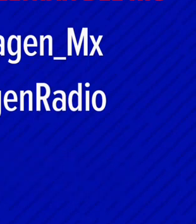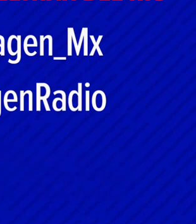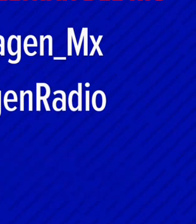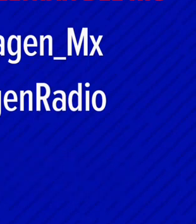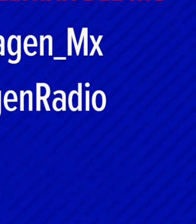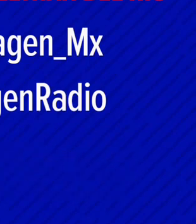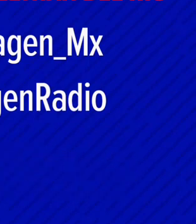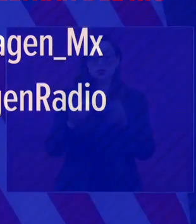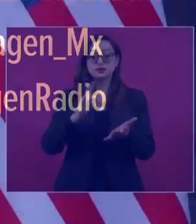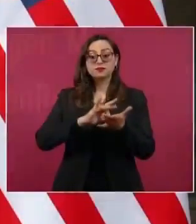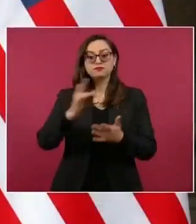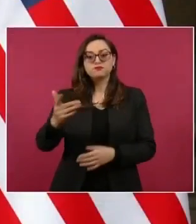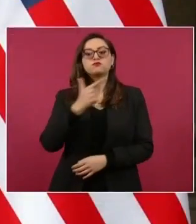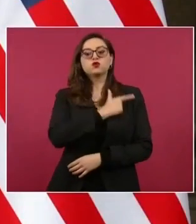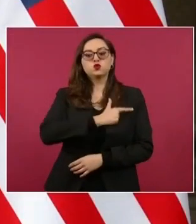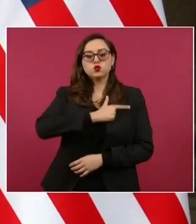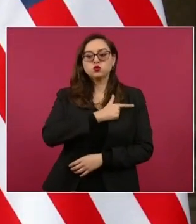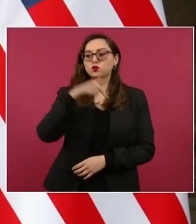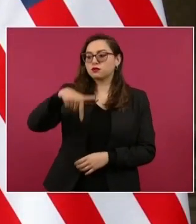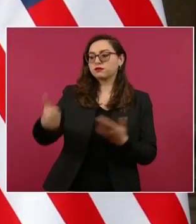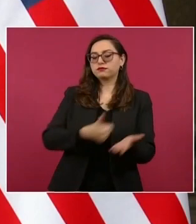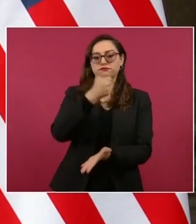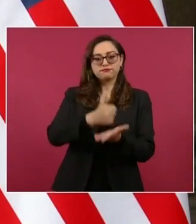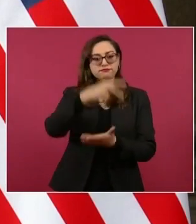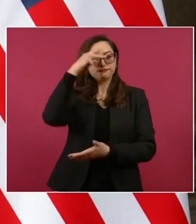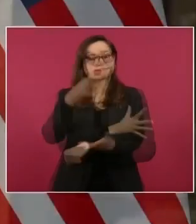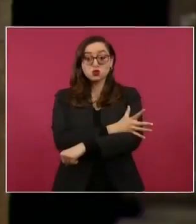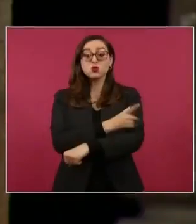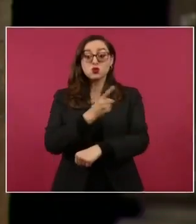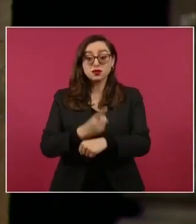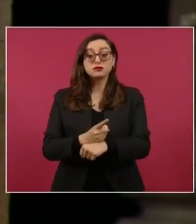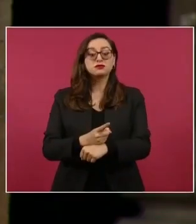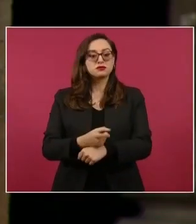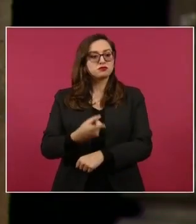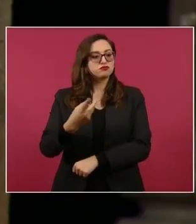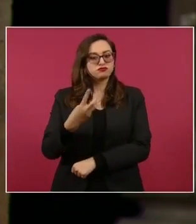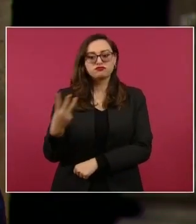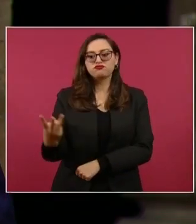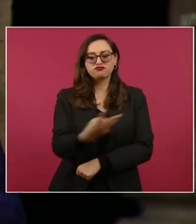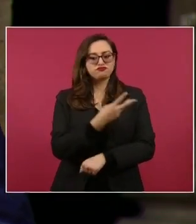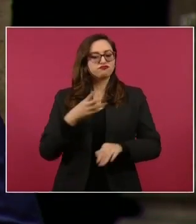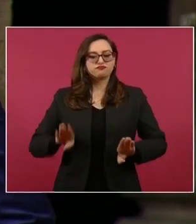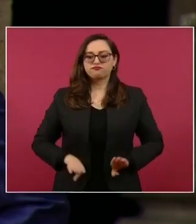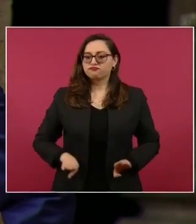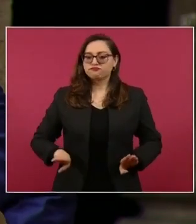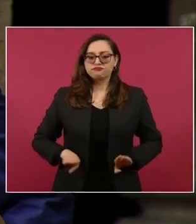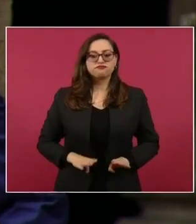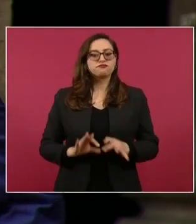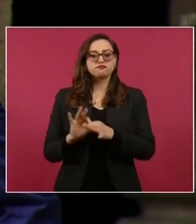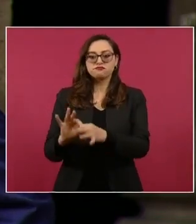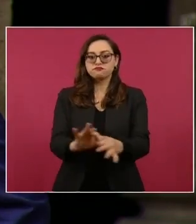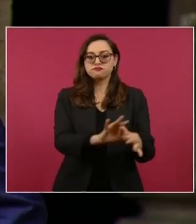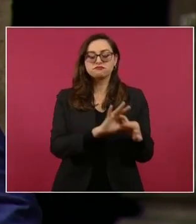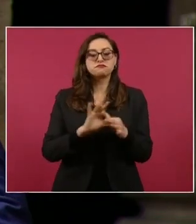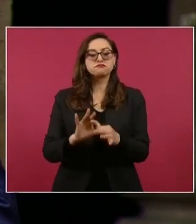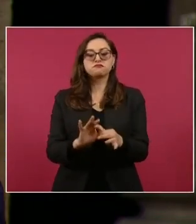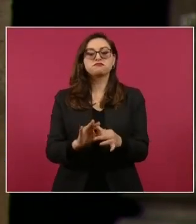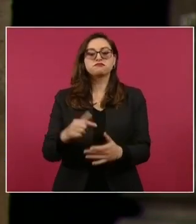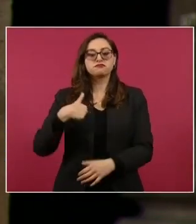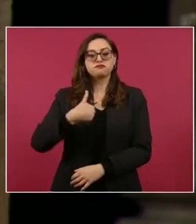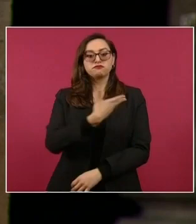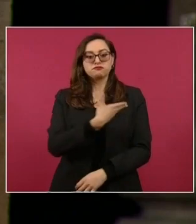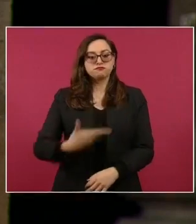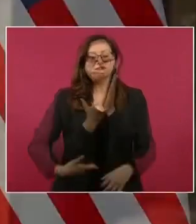que queda pendiente, por lo menos desde mi punto de vista, es explicar cómo va México a atender a